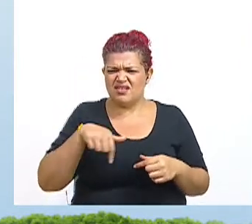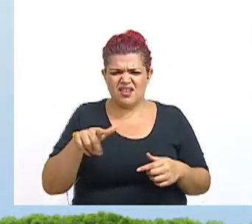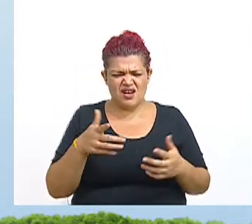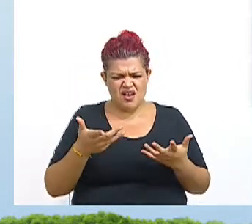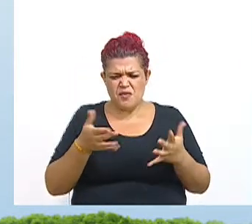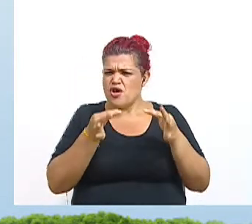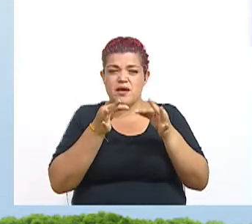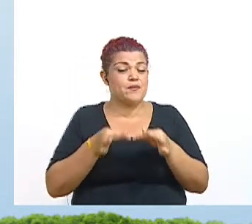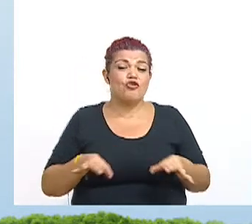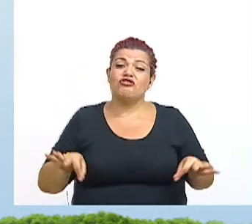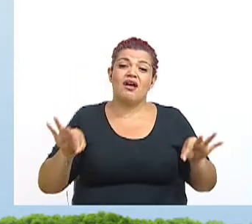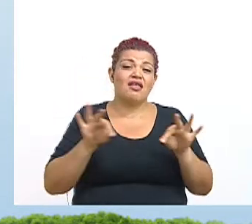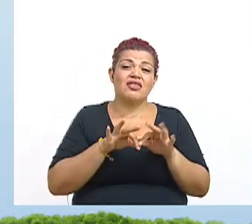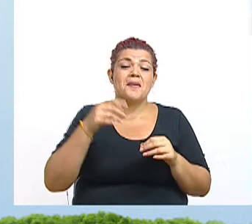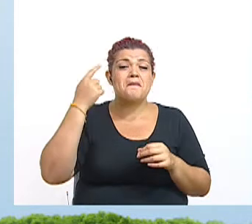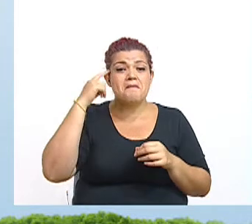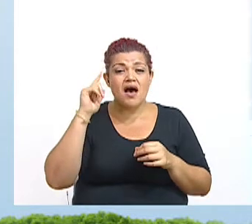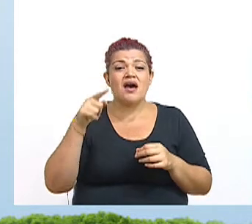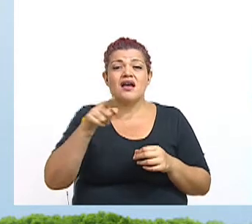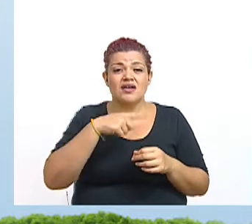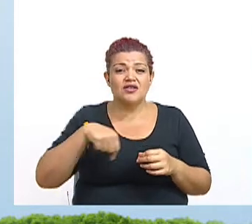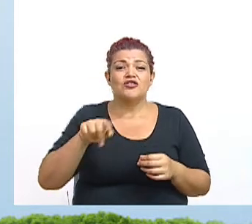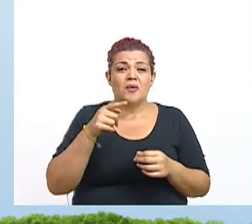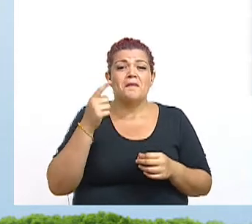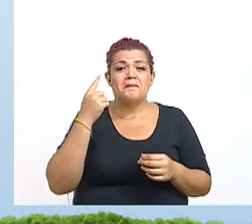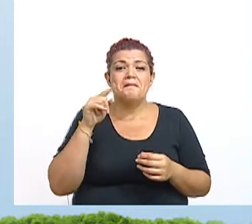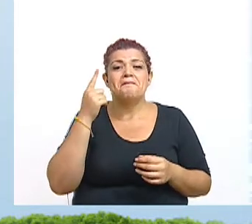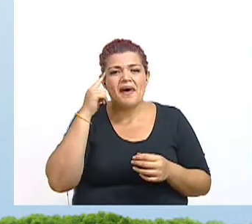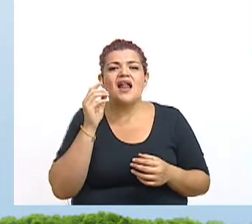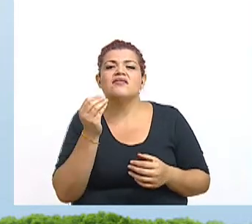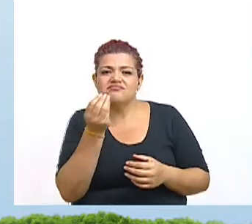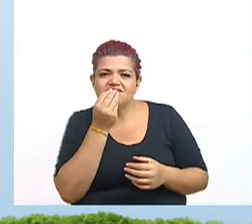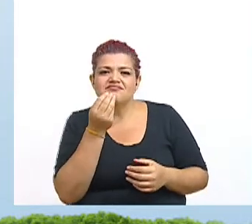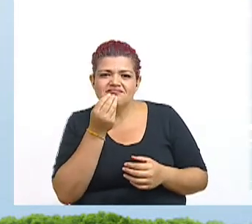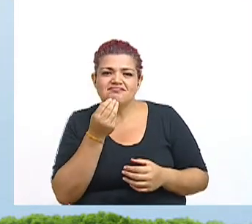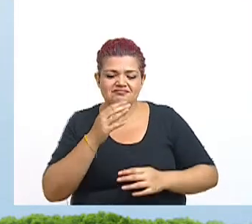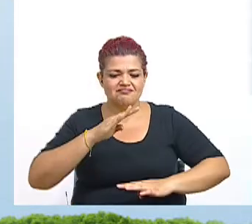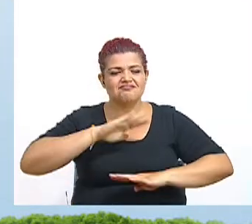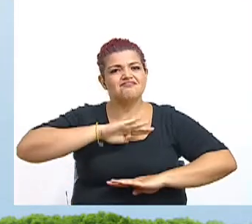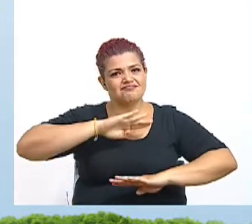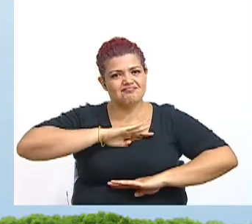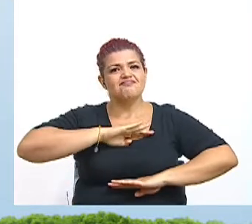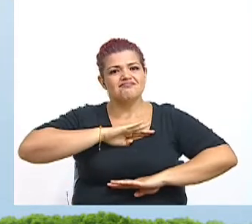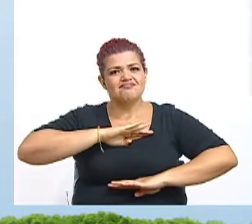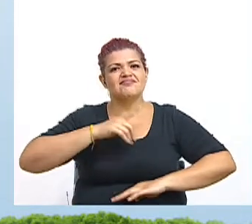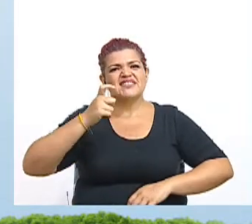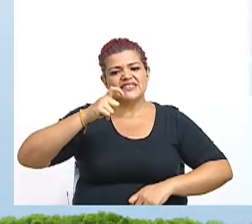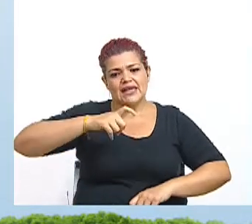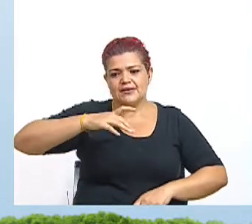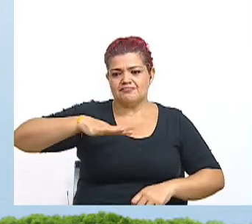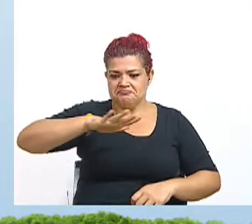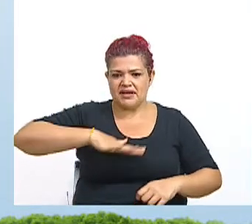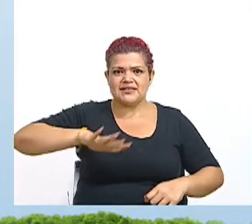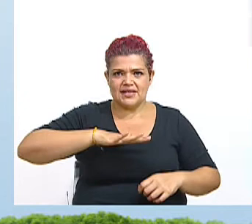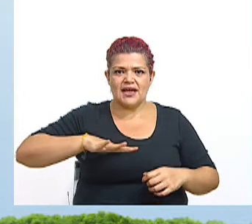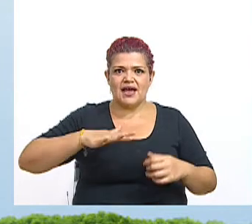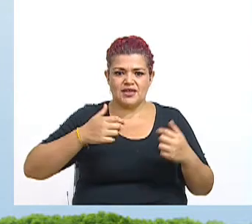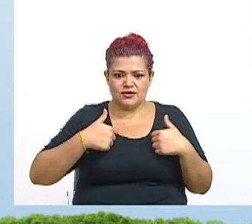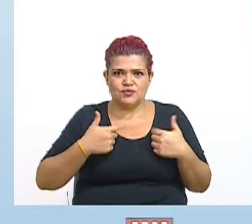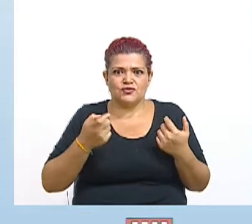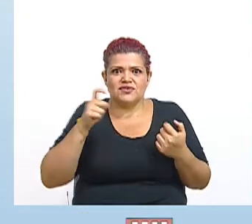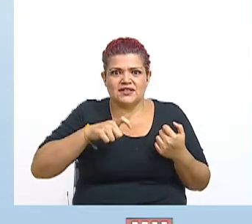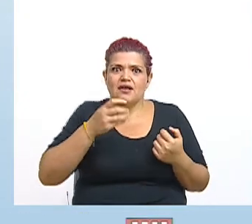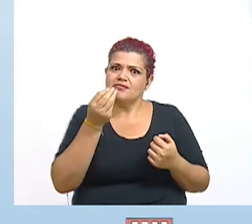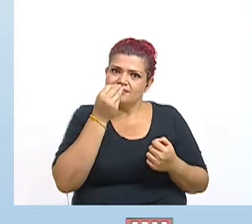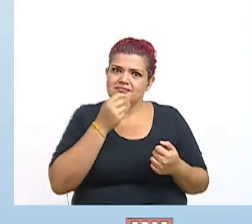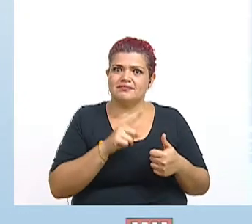más importantes para poder tener los productos que necesitamos para cubrir esta necesidad básica del ser humano, la